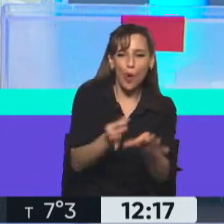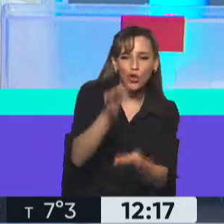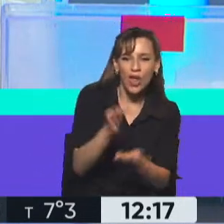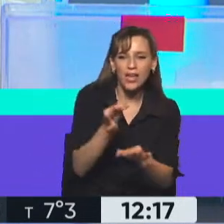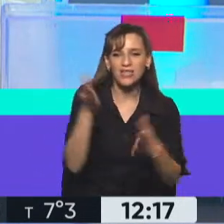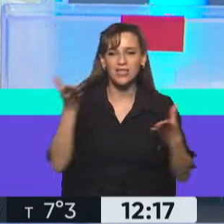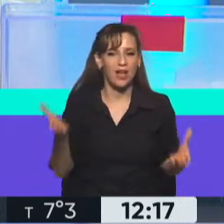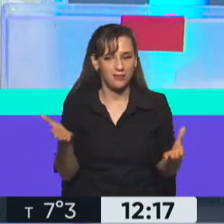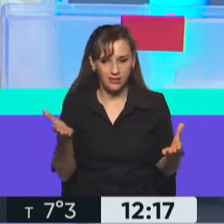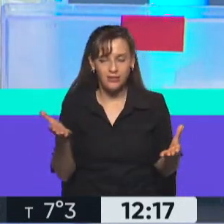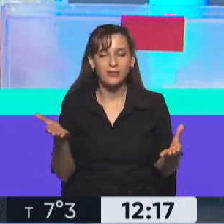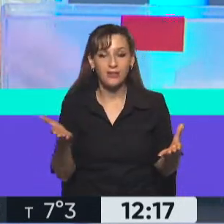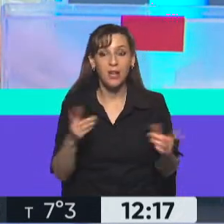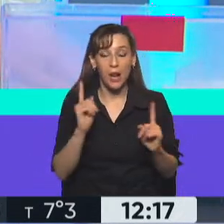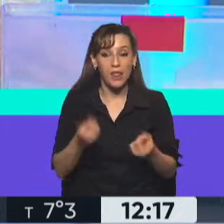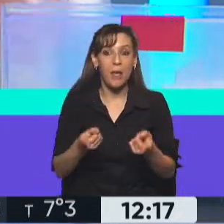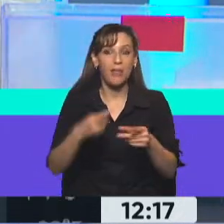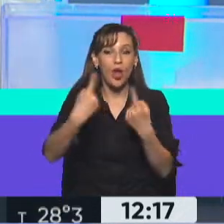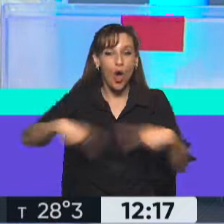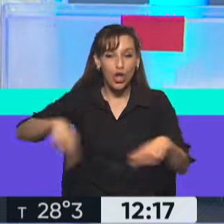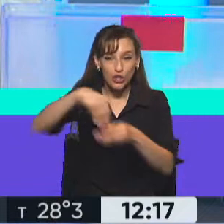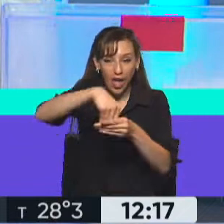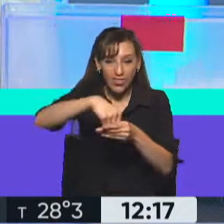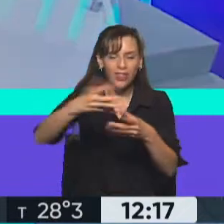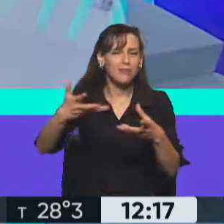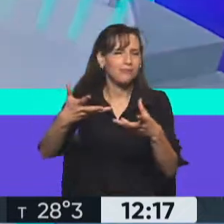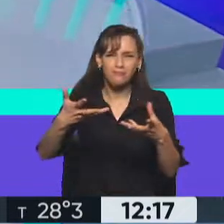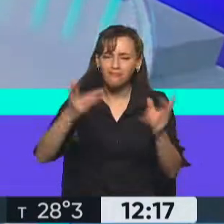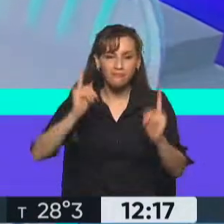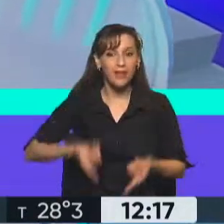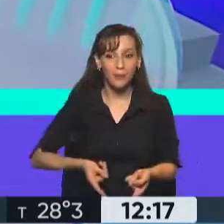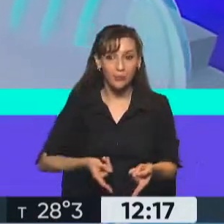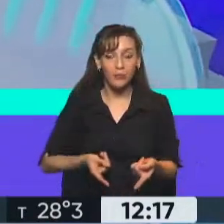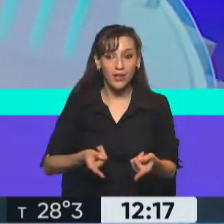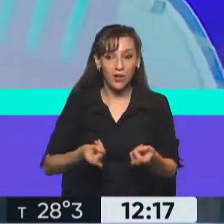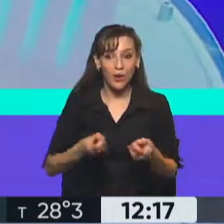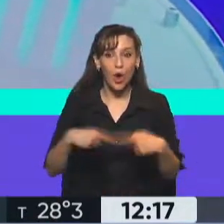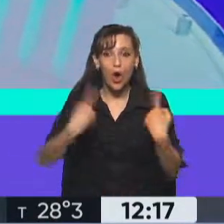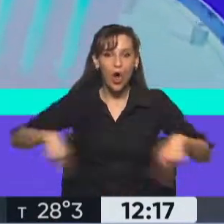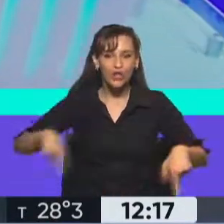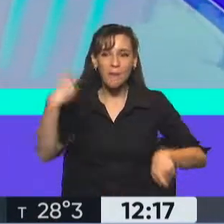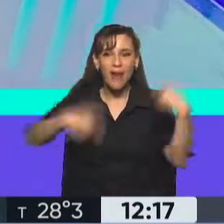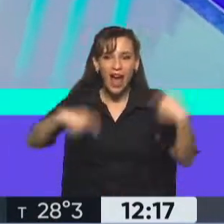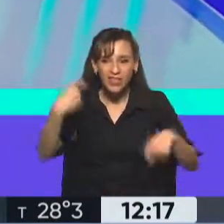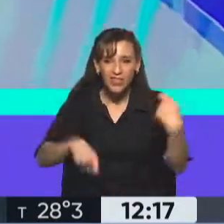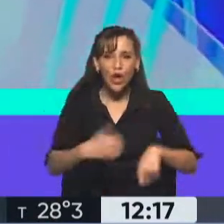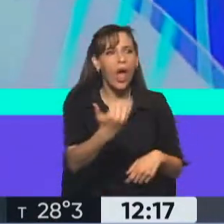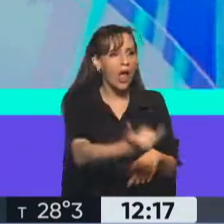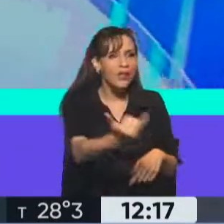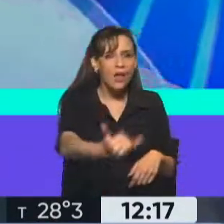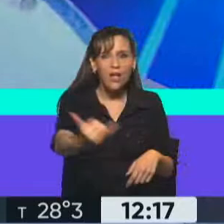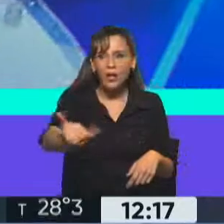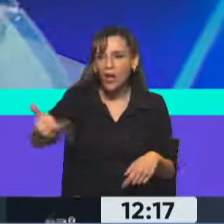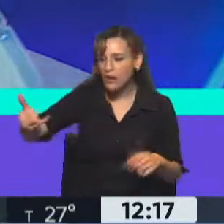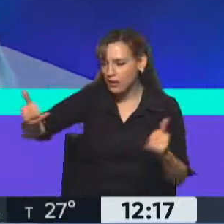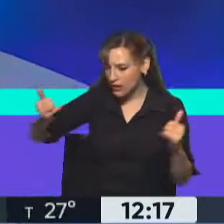en la calle de los juguetes bat ayin dispositivos plásticos por donde vamos pero el